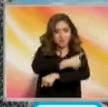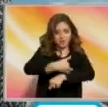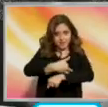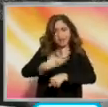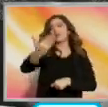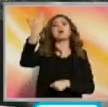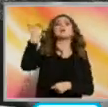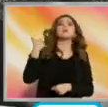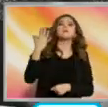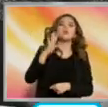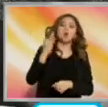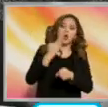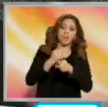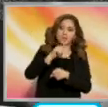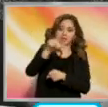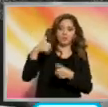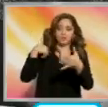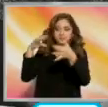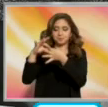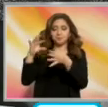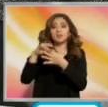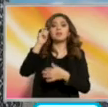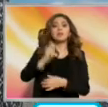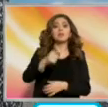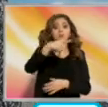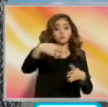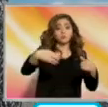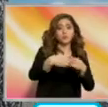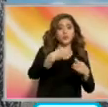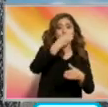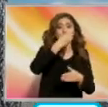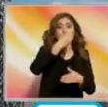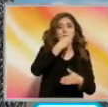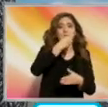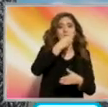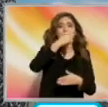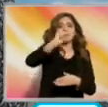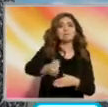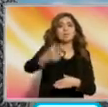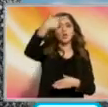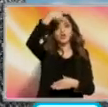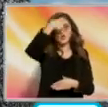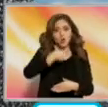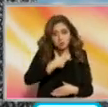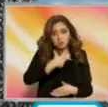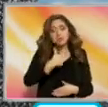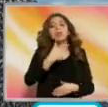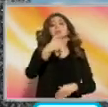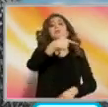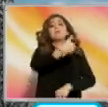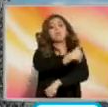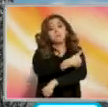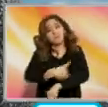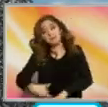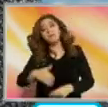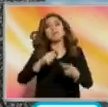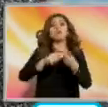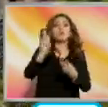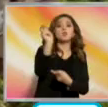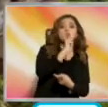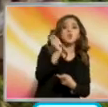2 o 3 que vamos a mencionar más adelante, y que es un espacio donde las familias, los novios,